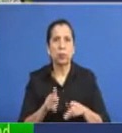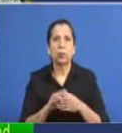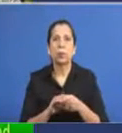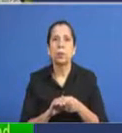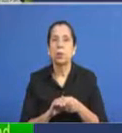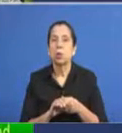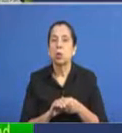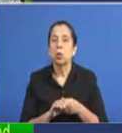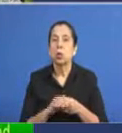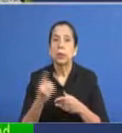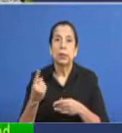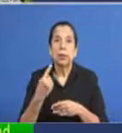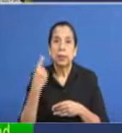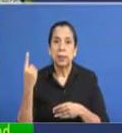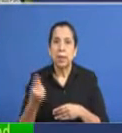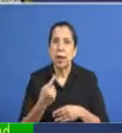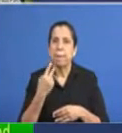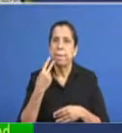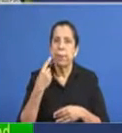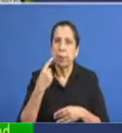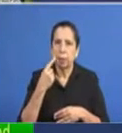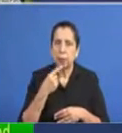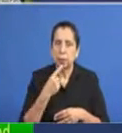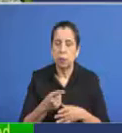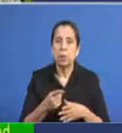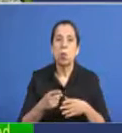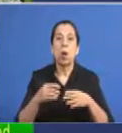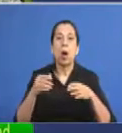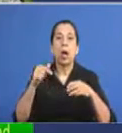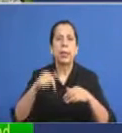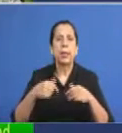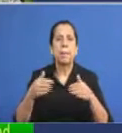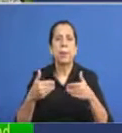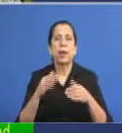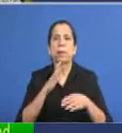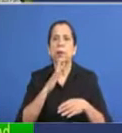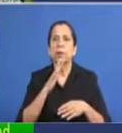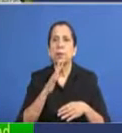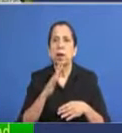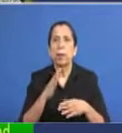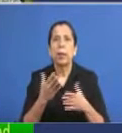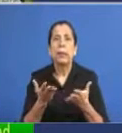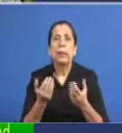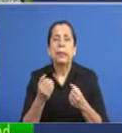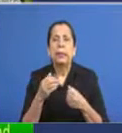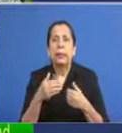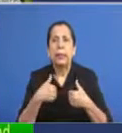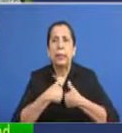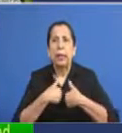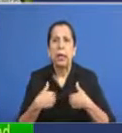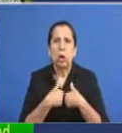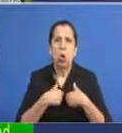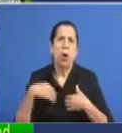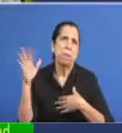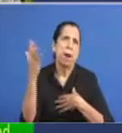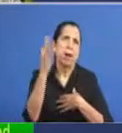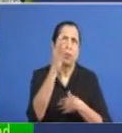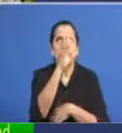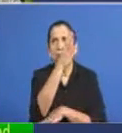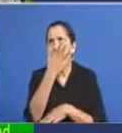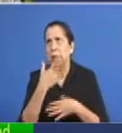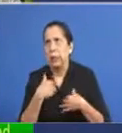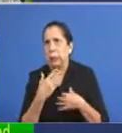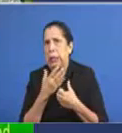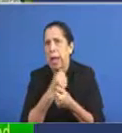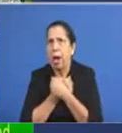siempre decimos, aquí en Panamá se habla mucho de querer la vida silvestre, de que le guste la naturaleza, pero hay mucha gente